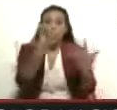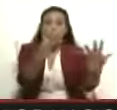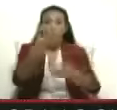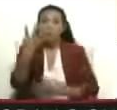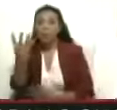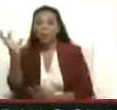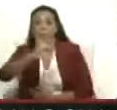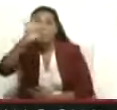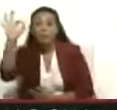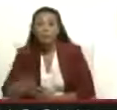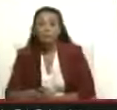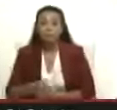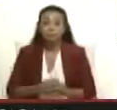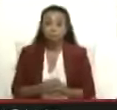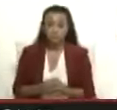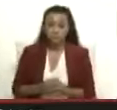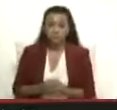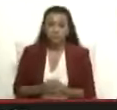95.94%.